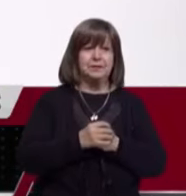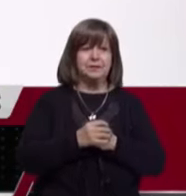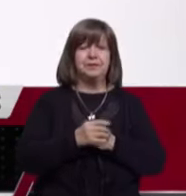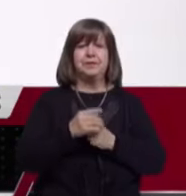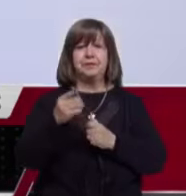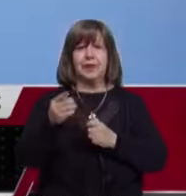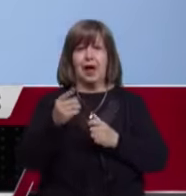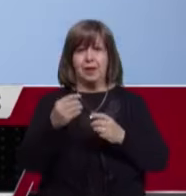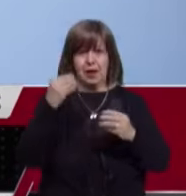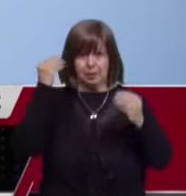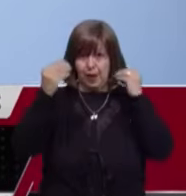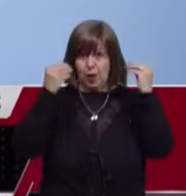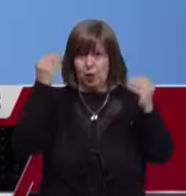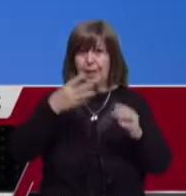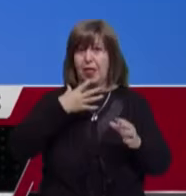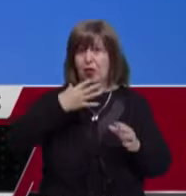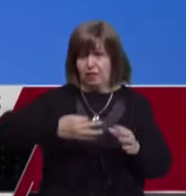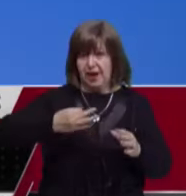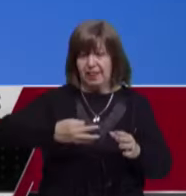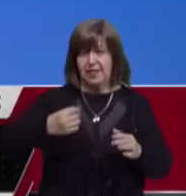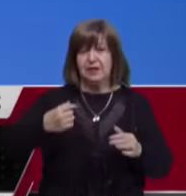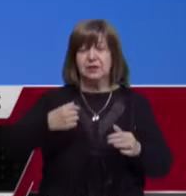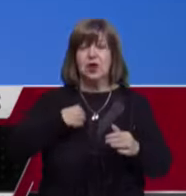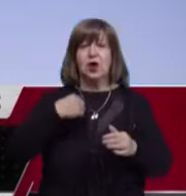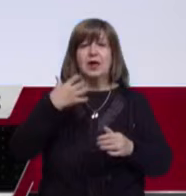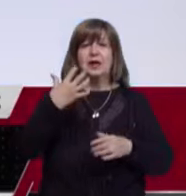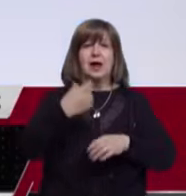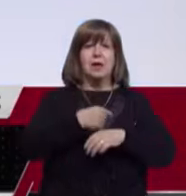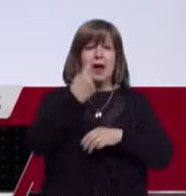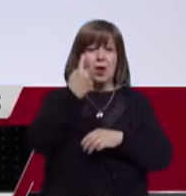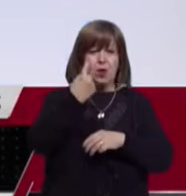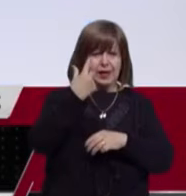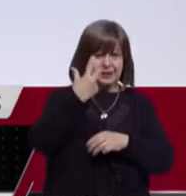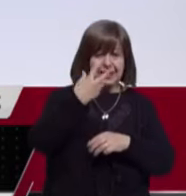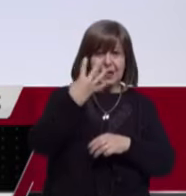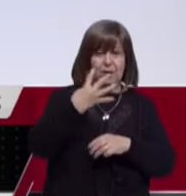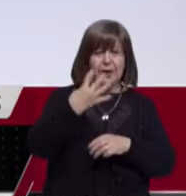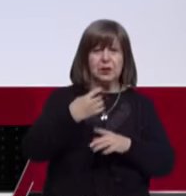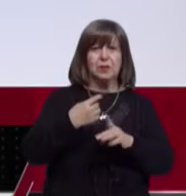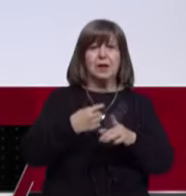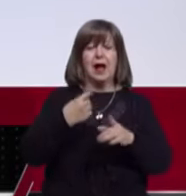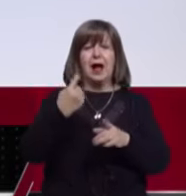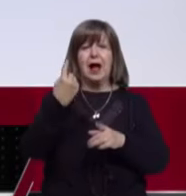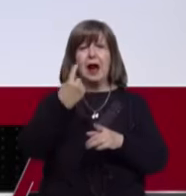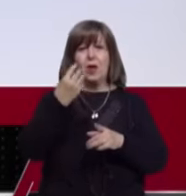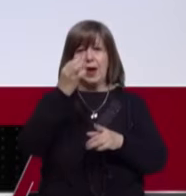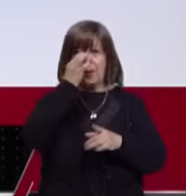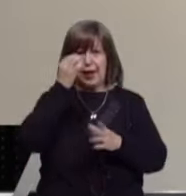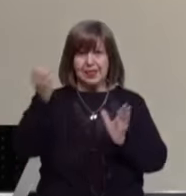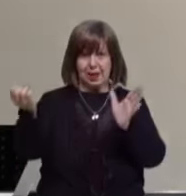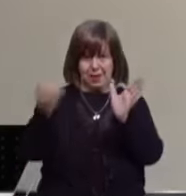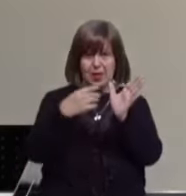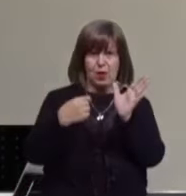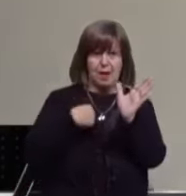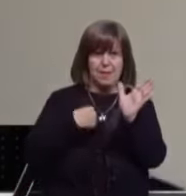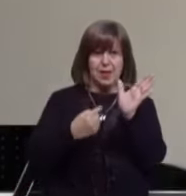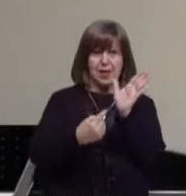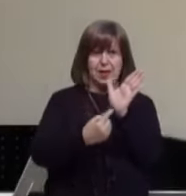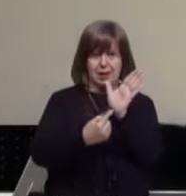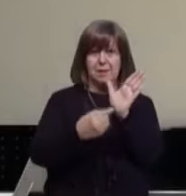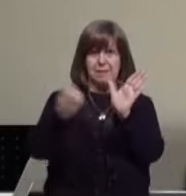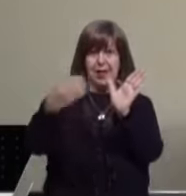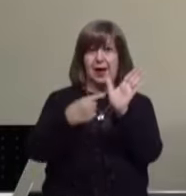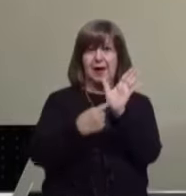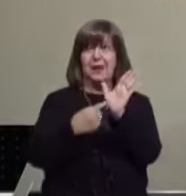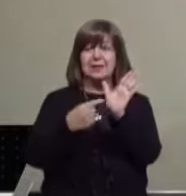esto. Qué preocupante, porque estamos acá hace 5 minutos. ¿Qué hora es? 1:34. A la 1:19, bueno, a la 1:20 me llegó este mensaje, que seguramente a